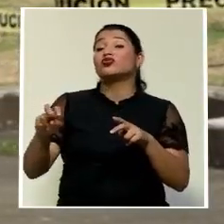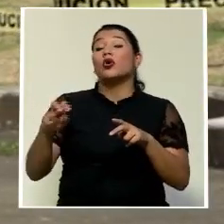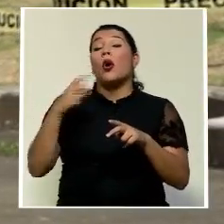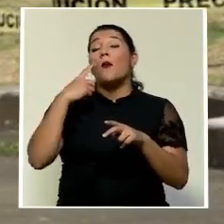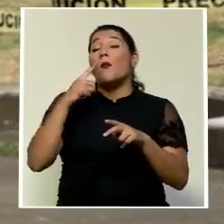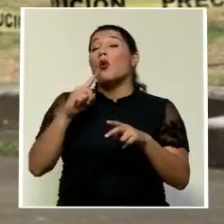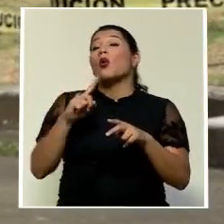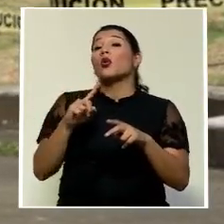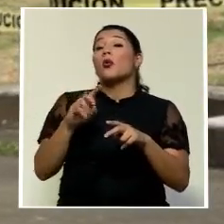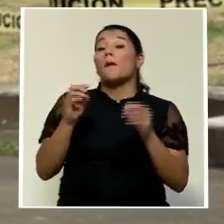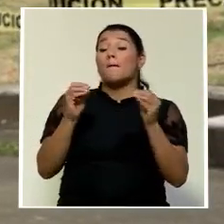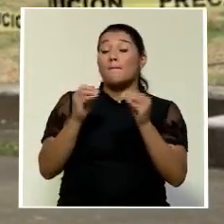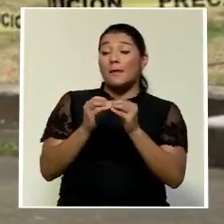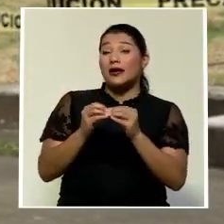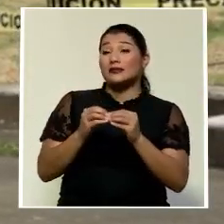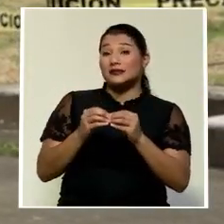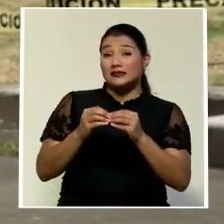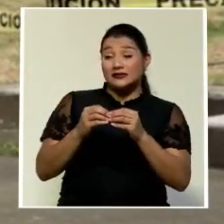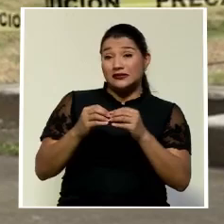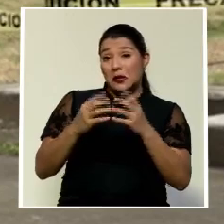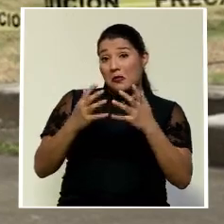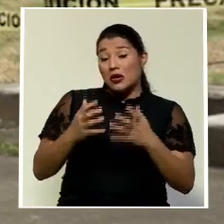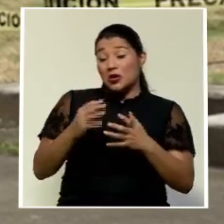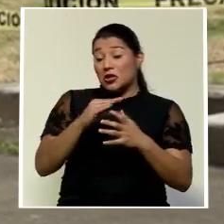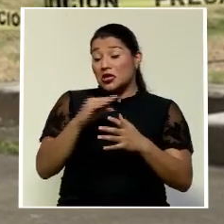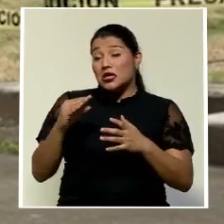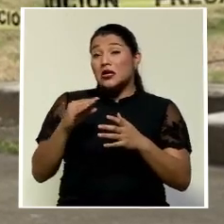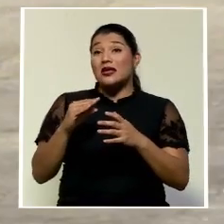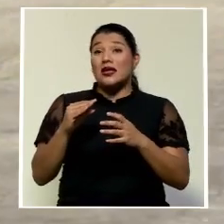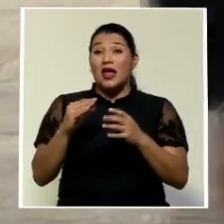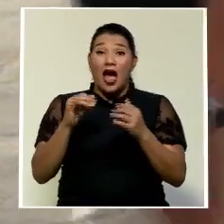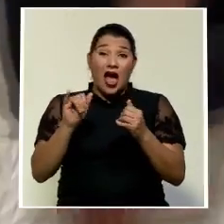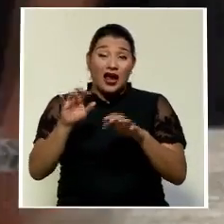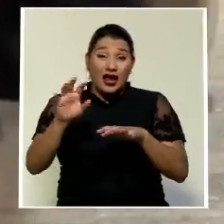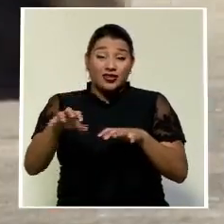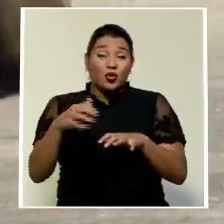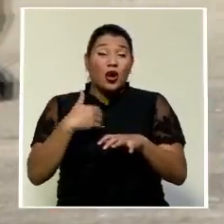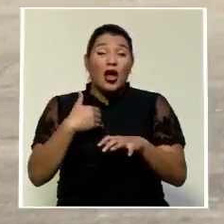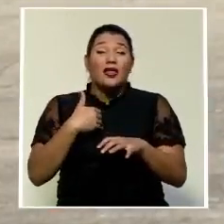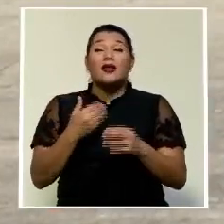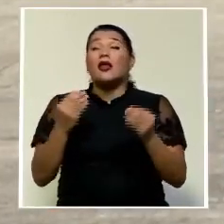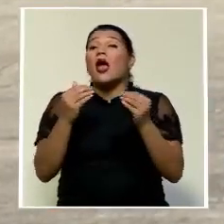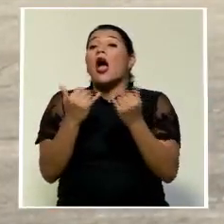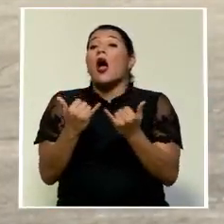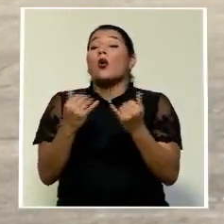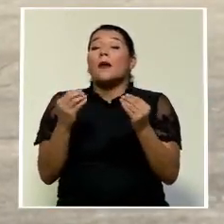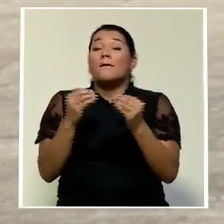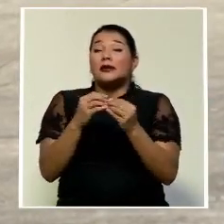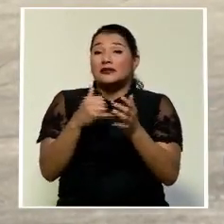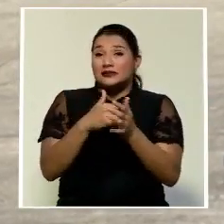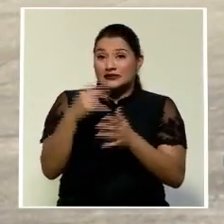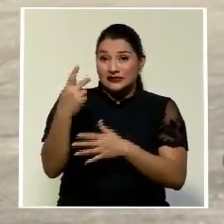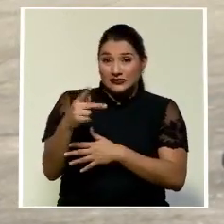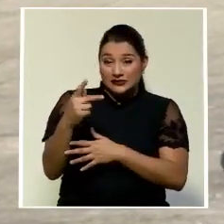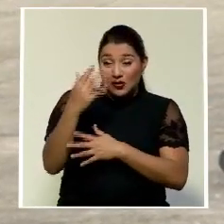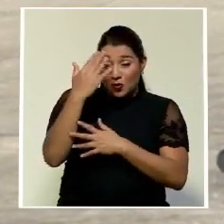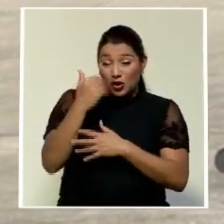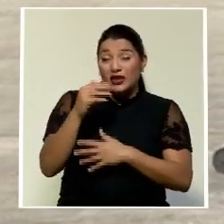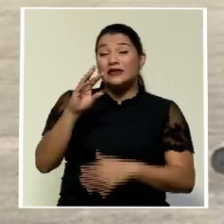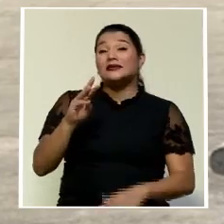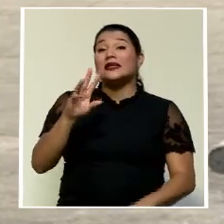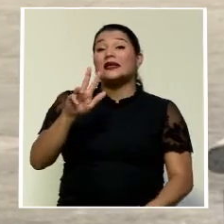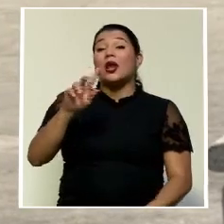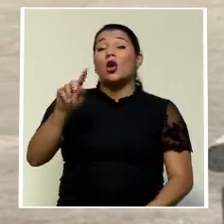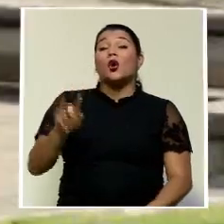ya comienza a poseer condiciones de mayor vulnerabilidad o riesgo. Esto al poseer un valor de 63.6